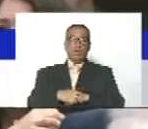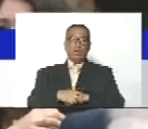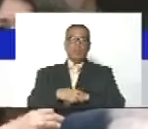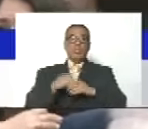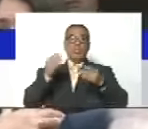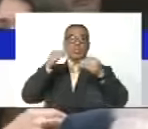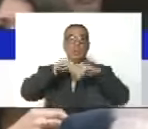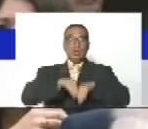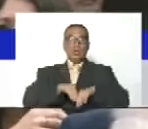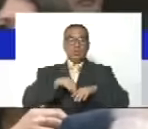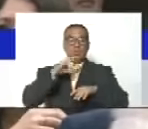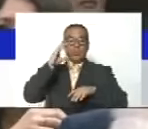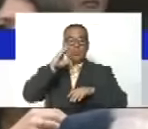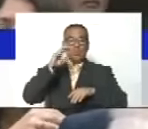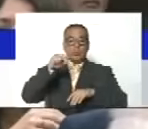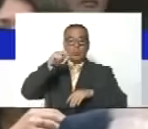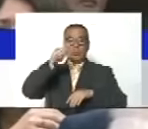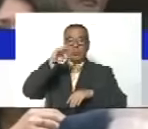militante comunista,